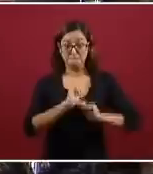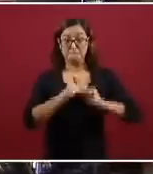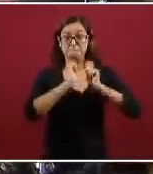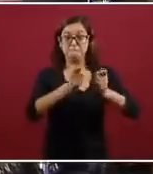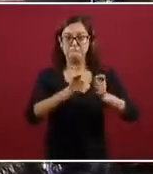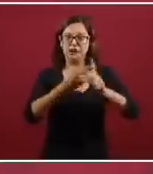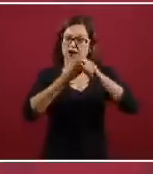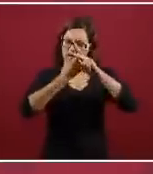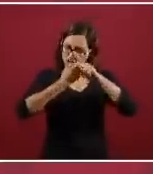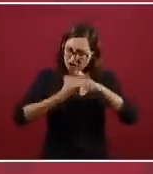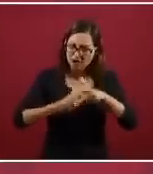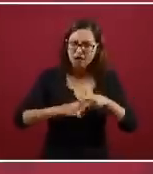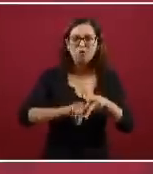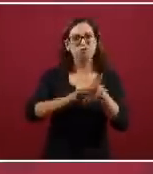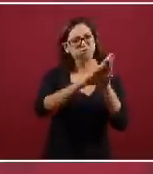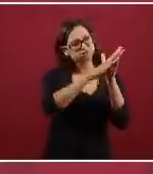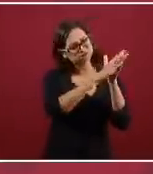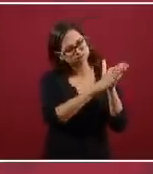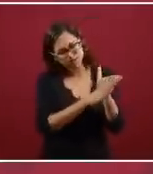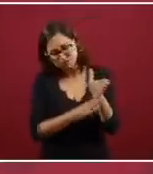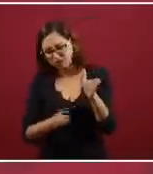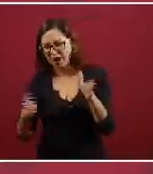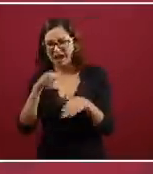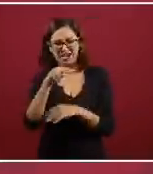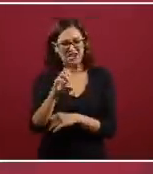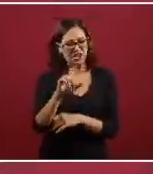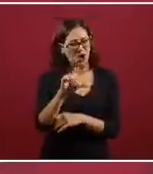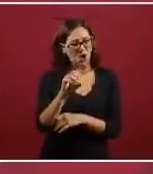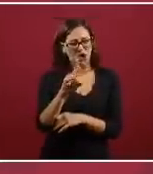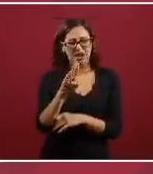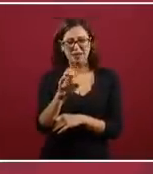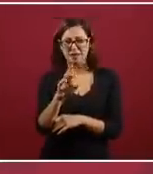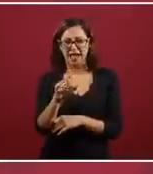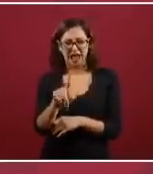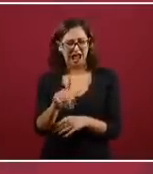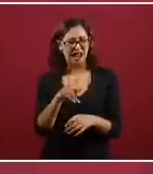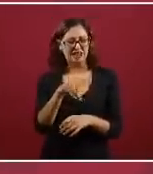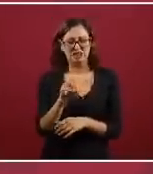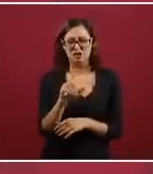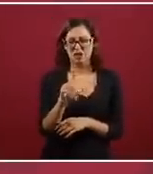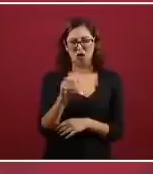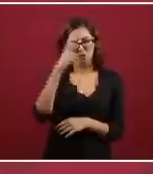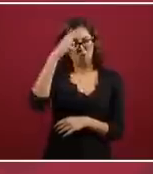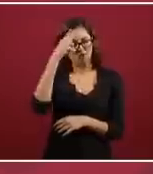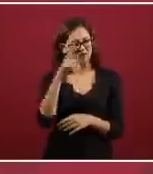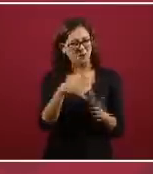la política económica neoliberal o neoporfirista.